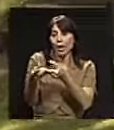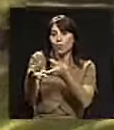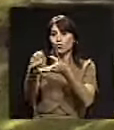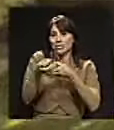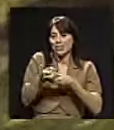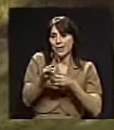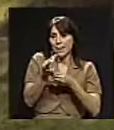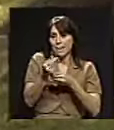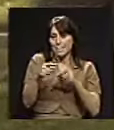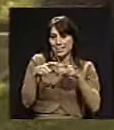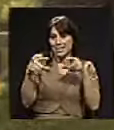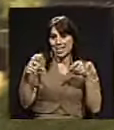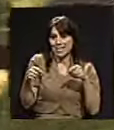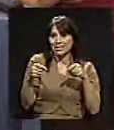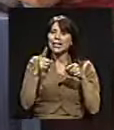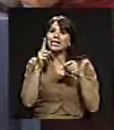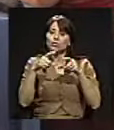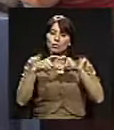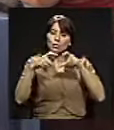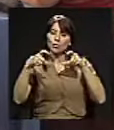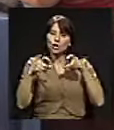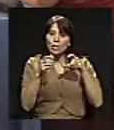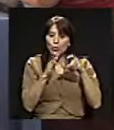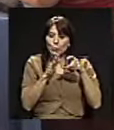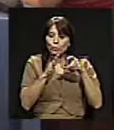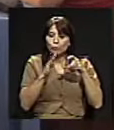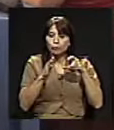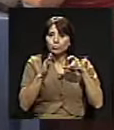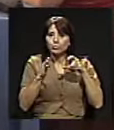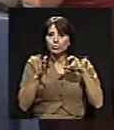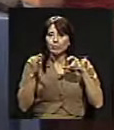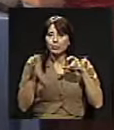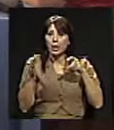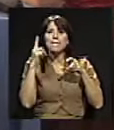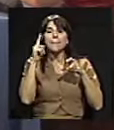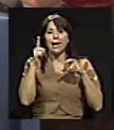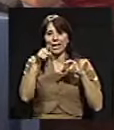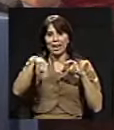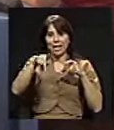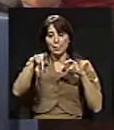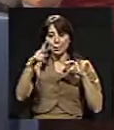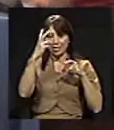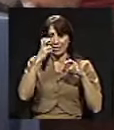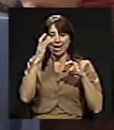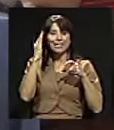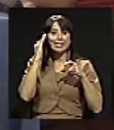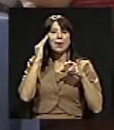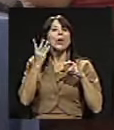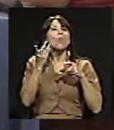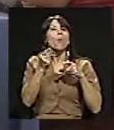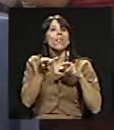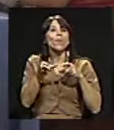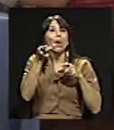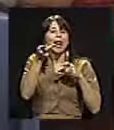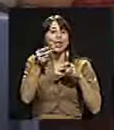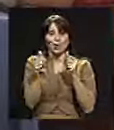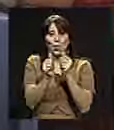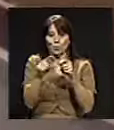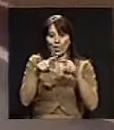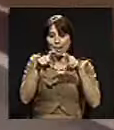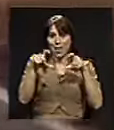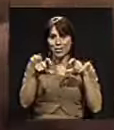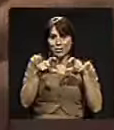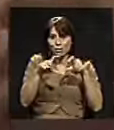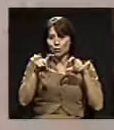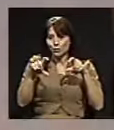dispositivo escalonado que permite a esta población reconocer la denominación de los billetes a partir de su tamaño el diseño de estas tarjetas